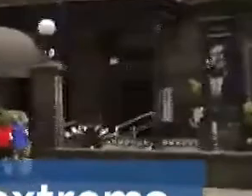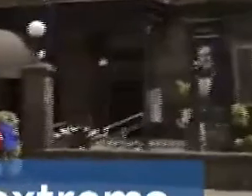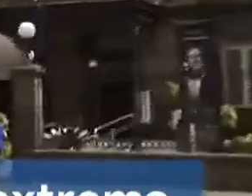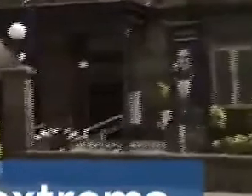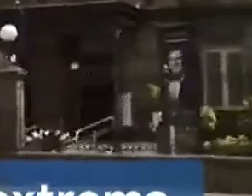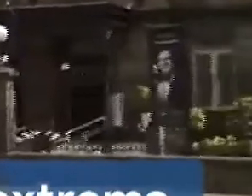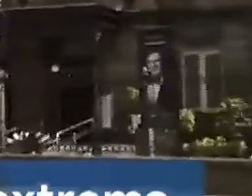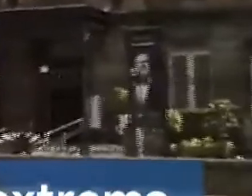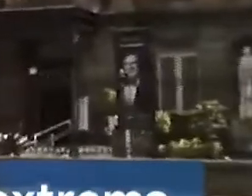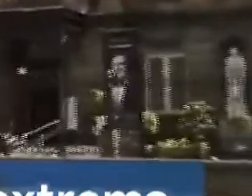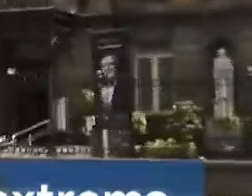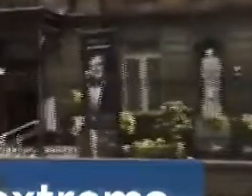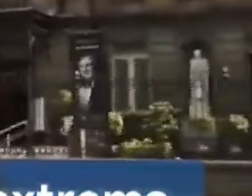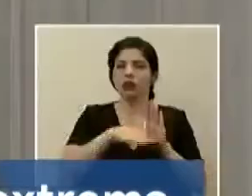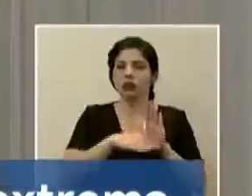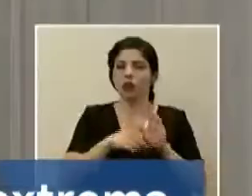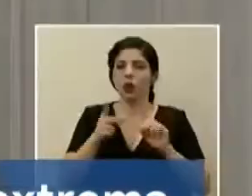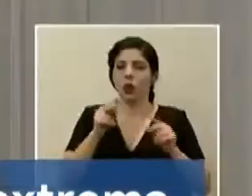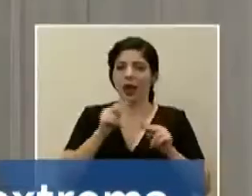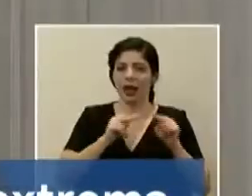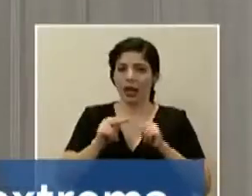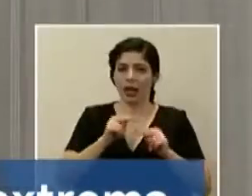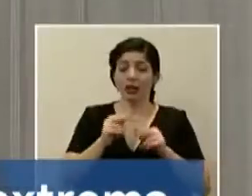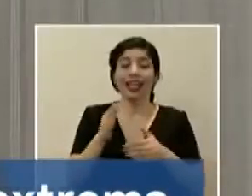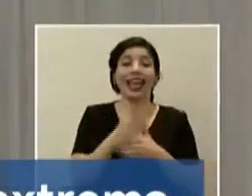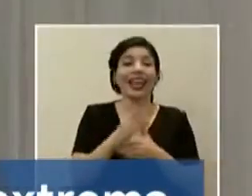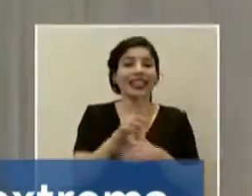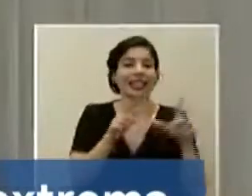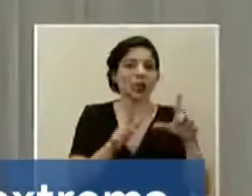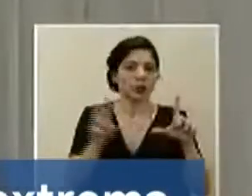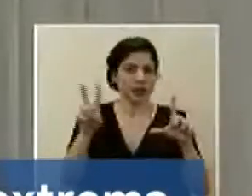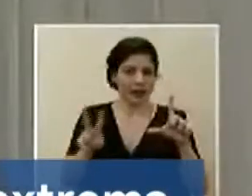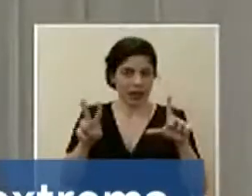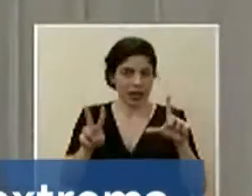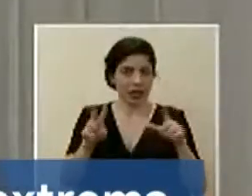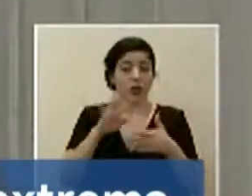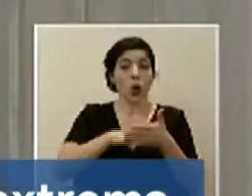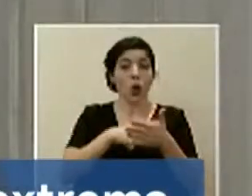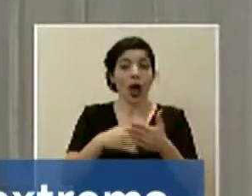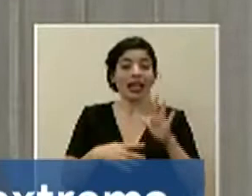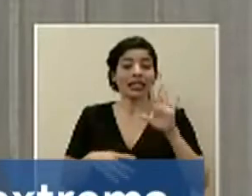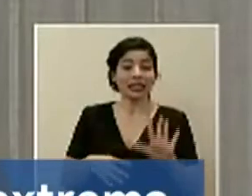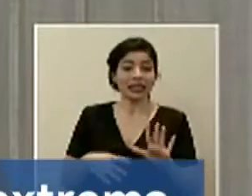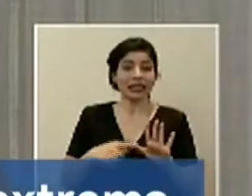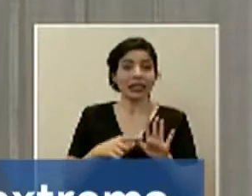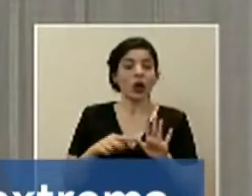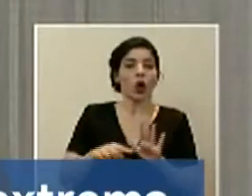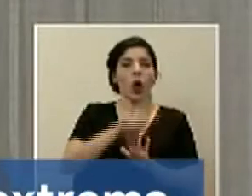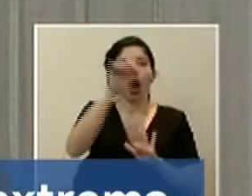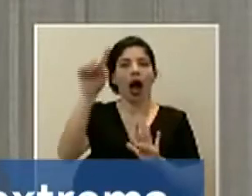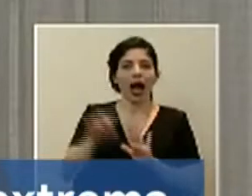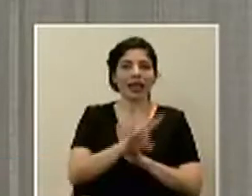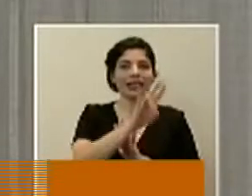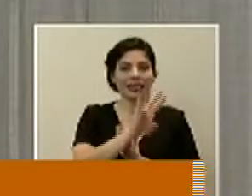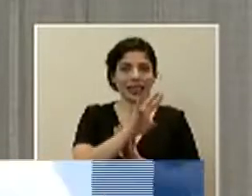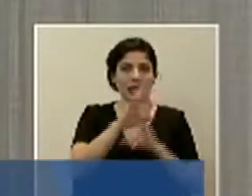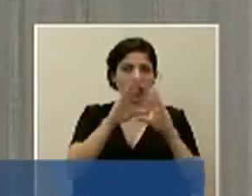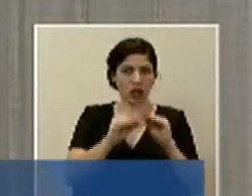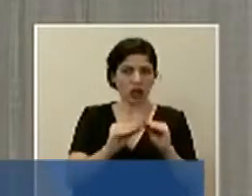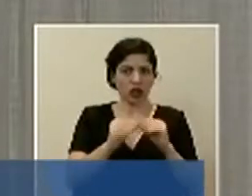el gobierno anunció la apertura de los teatros. Entre semana, siempre en horario de 5 a 7 de la noche, que